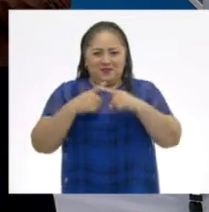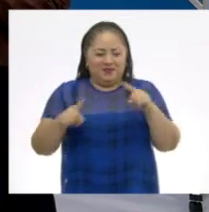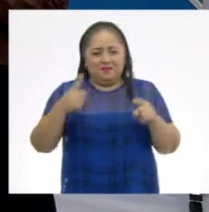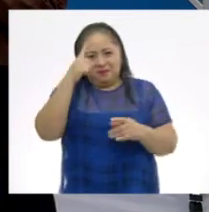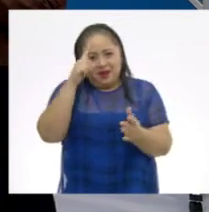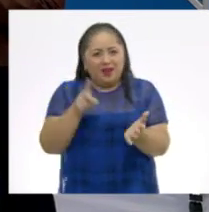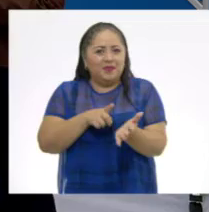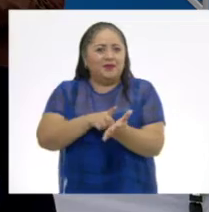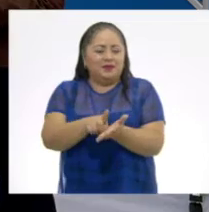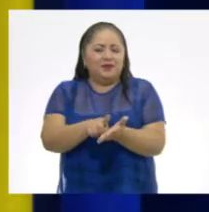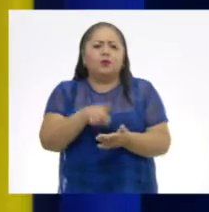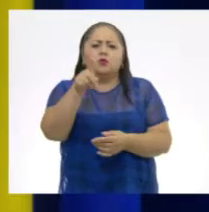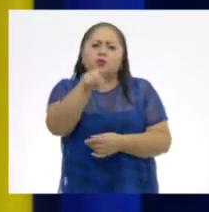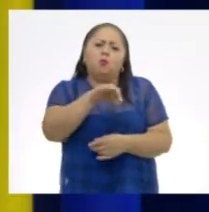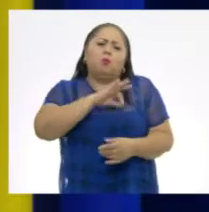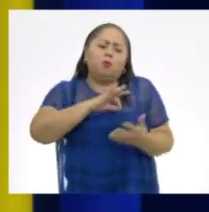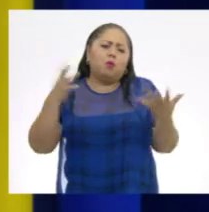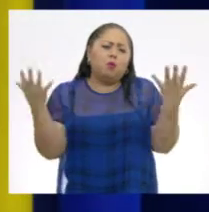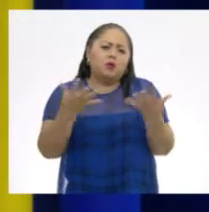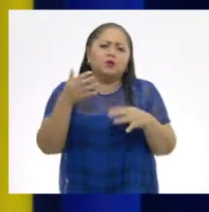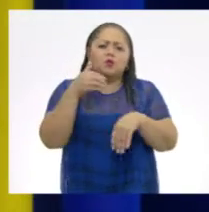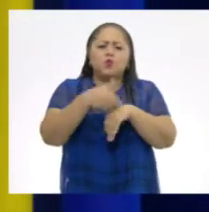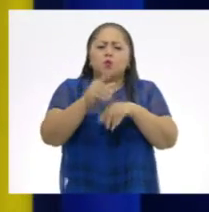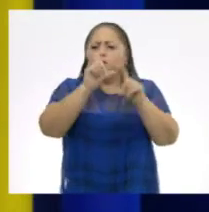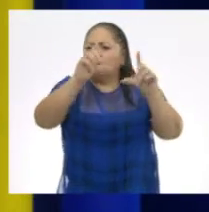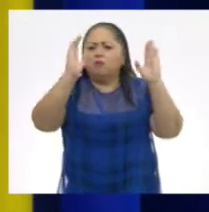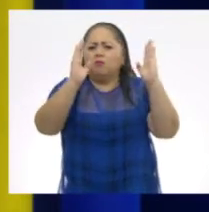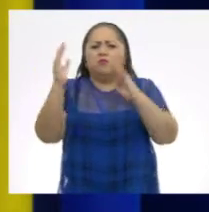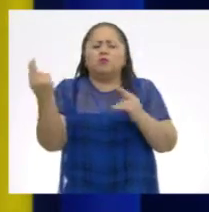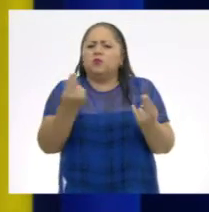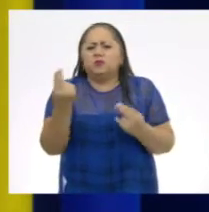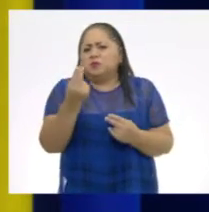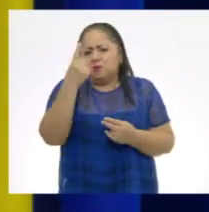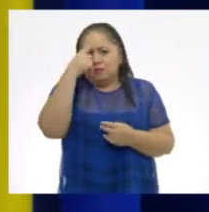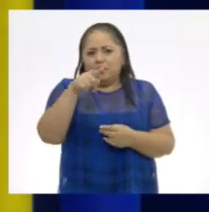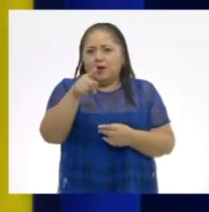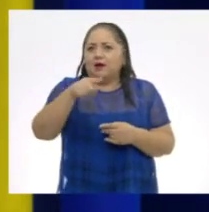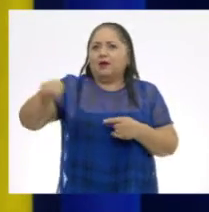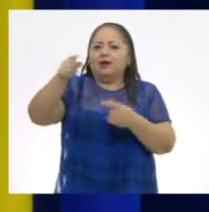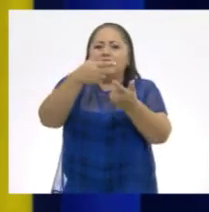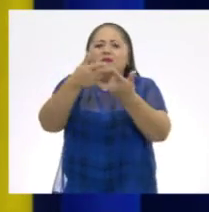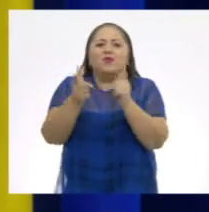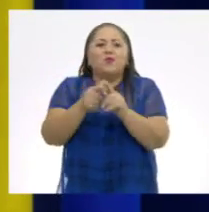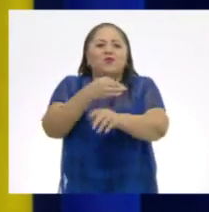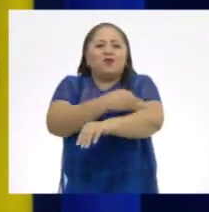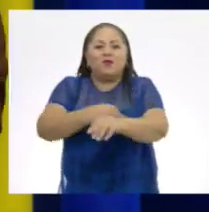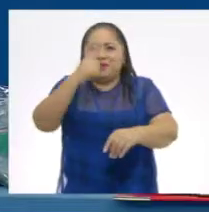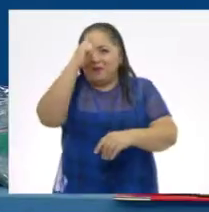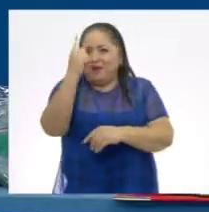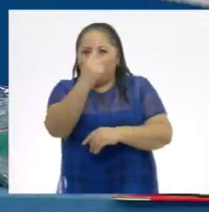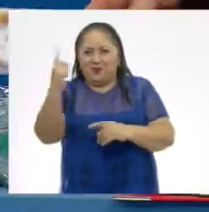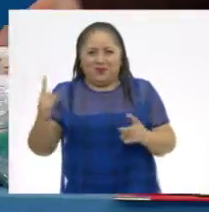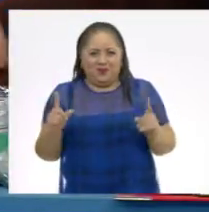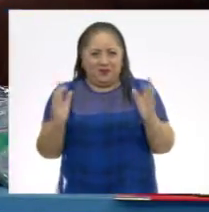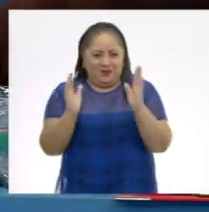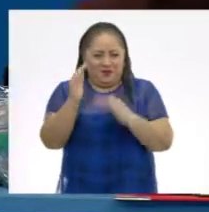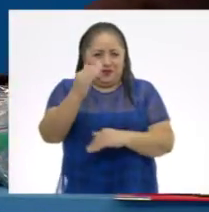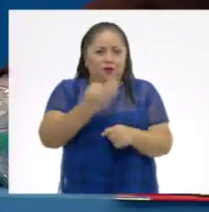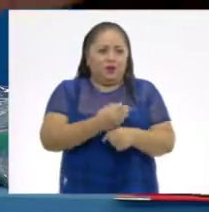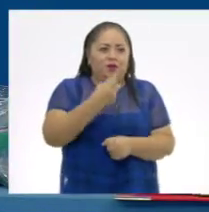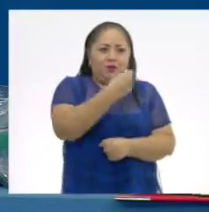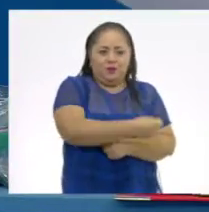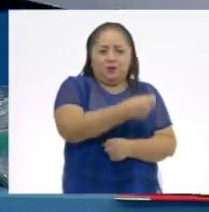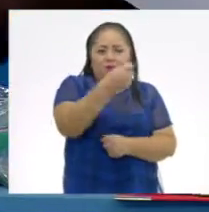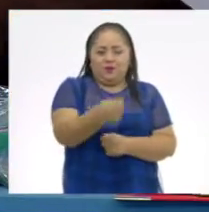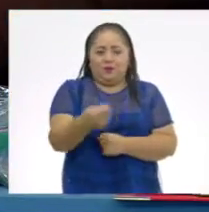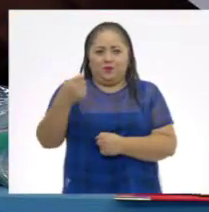derechos. Podemos elaborar el número de tableros que se necesiten para los integrantes de nuestra familia. ¿Ok? Les voy a entregar